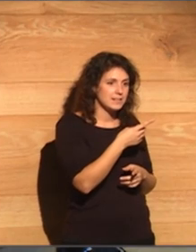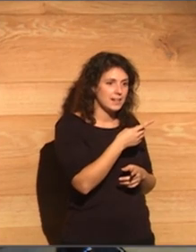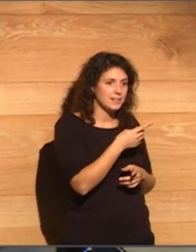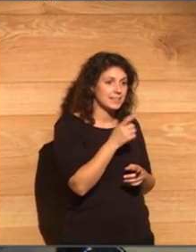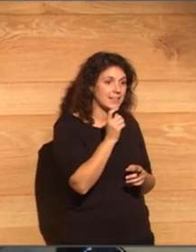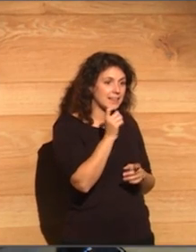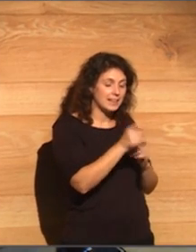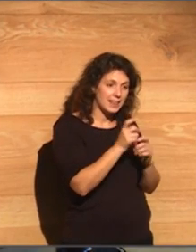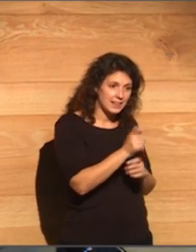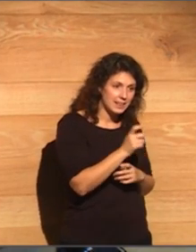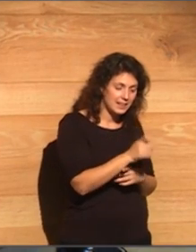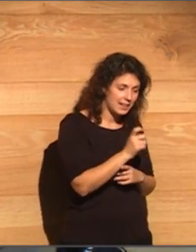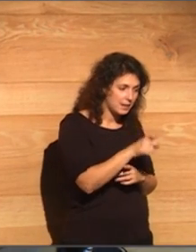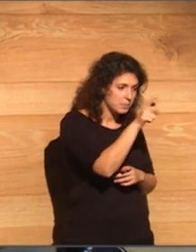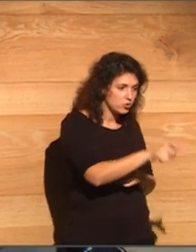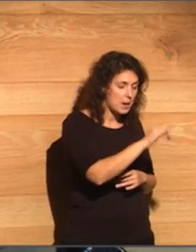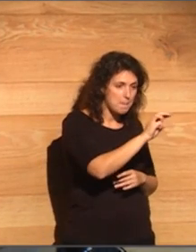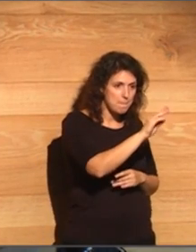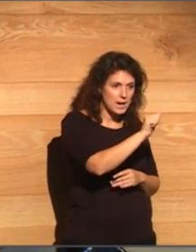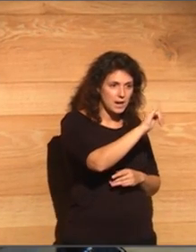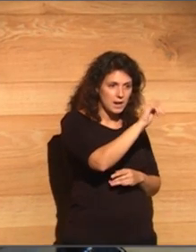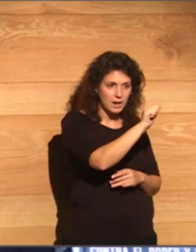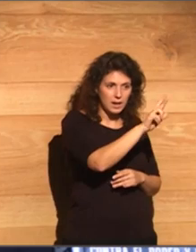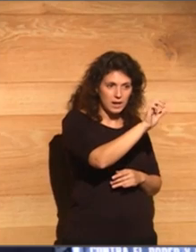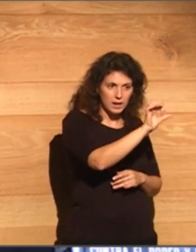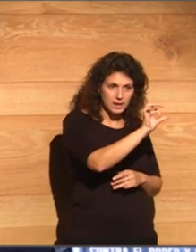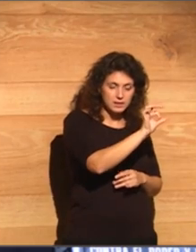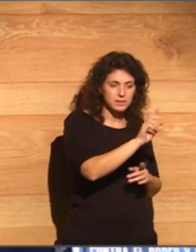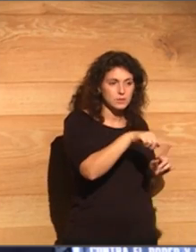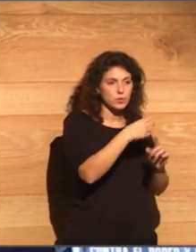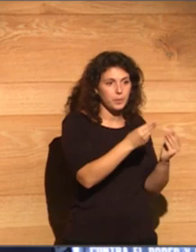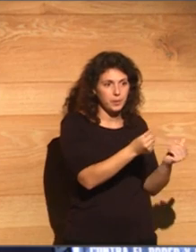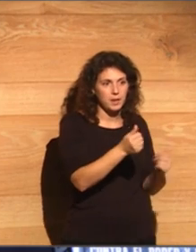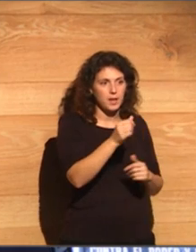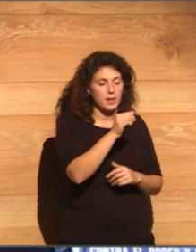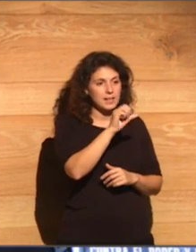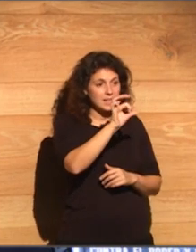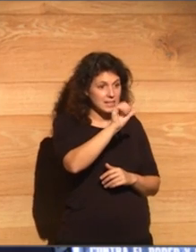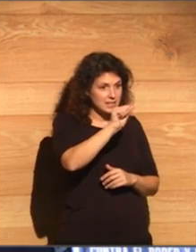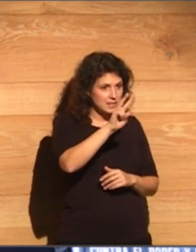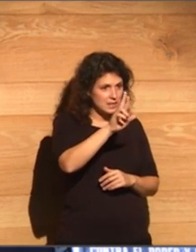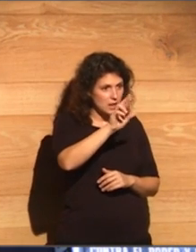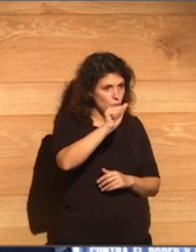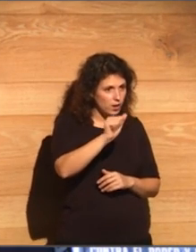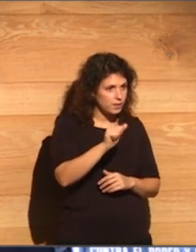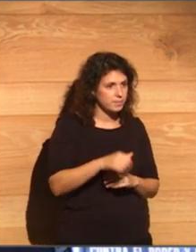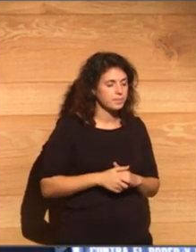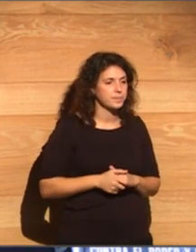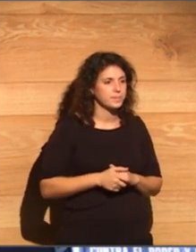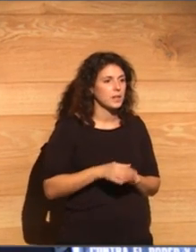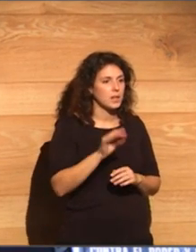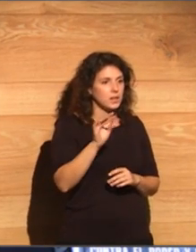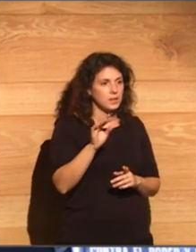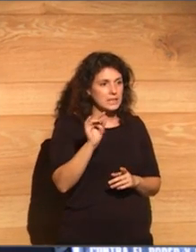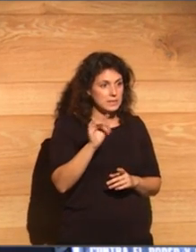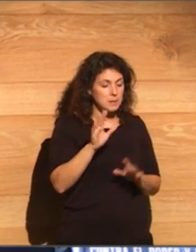esa breve tendencia a lo serio de Pajares que se solidificaría con Ay Carmela de Saura, creo que incluso ganó el Goya, ¿no? Mejor secundario, sí, no lo sé. Sí.